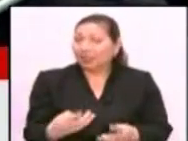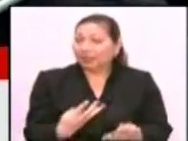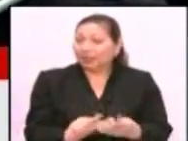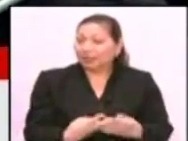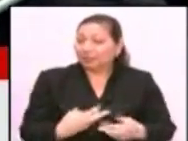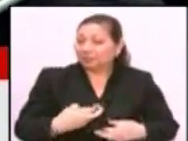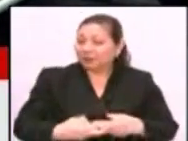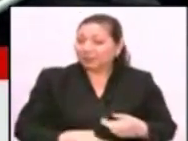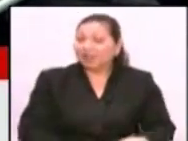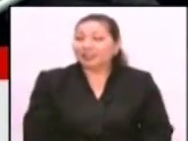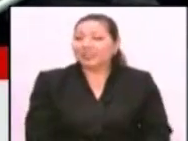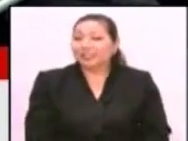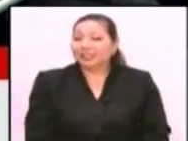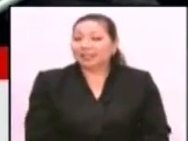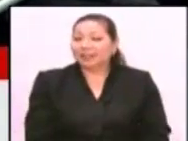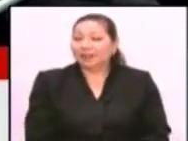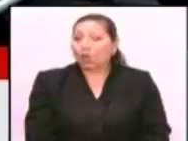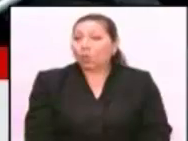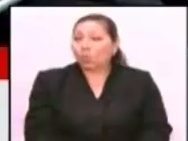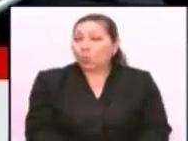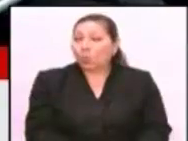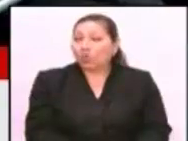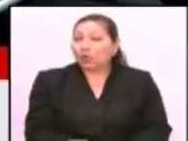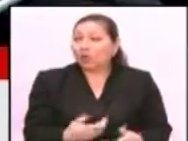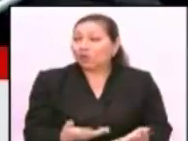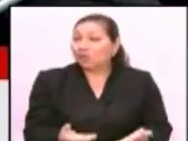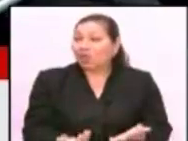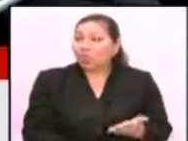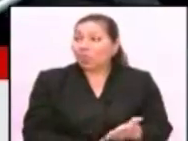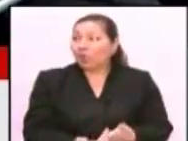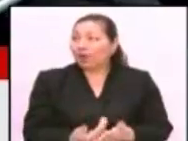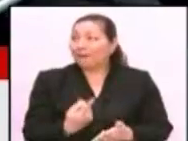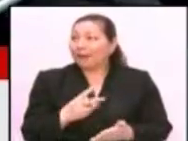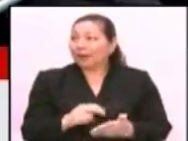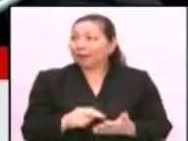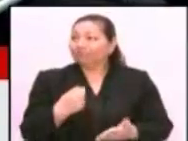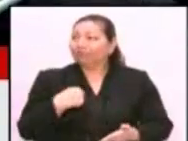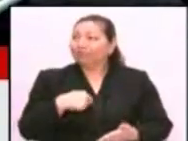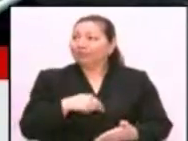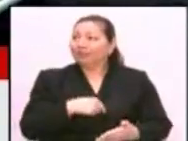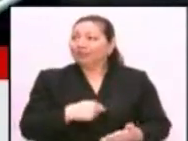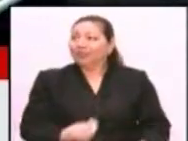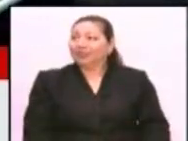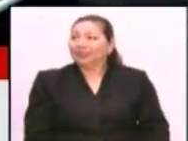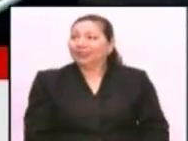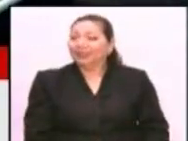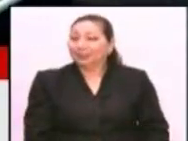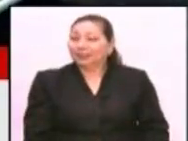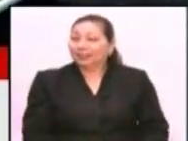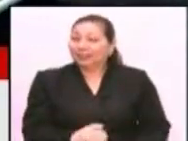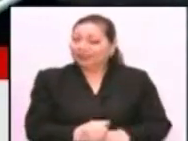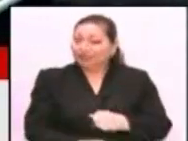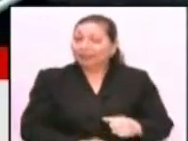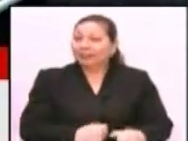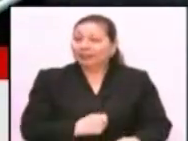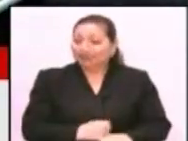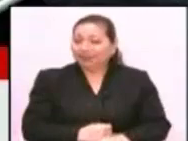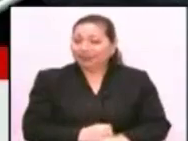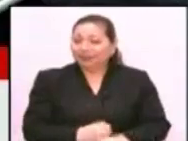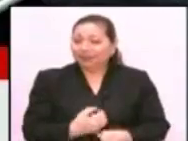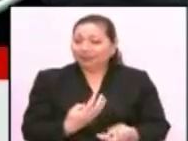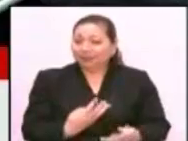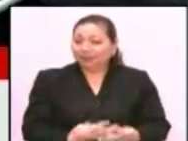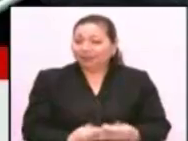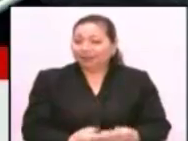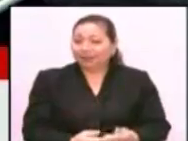cárceles productivas, aun cuando era una novedad, para nosotros, que llevamos tantos años en